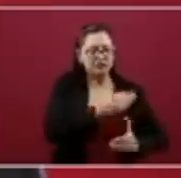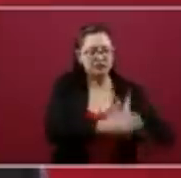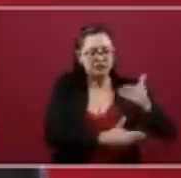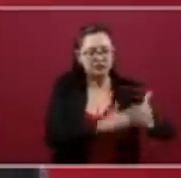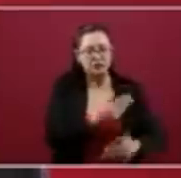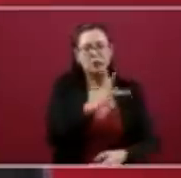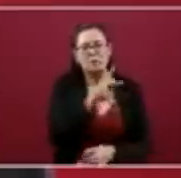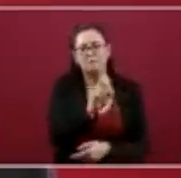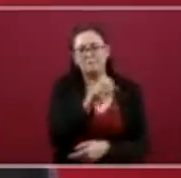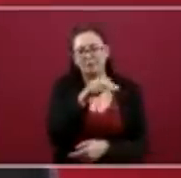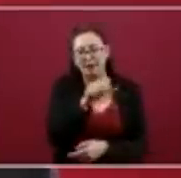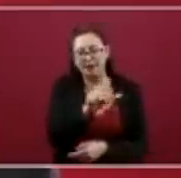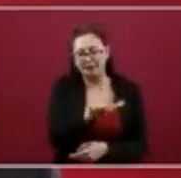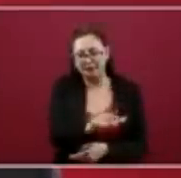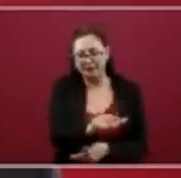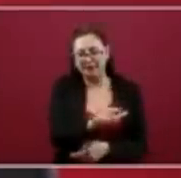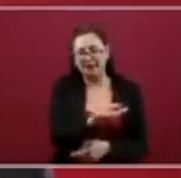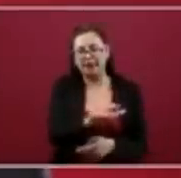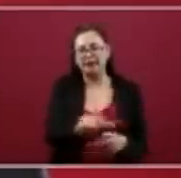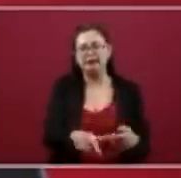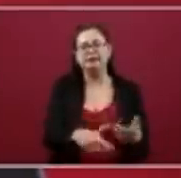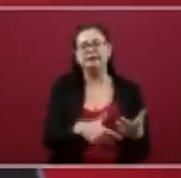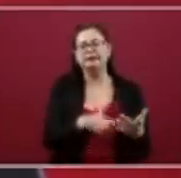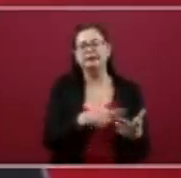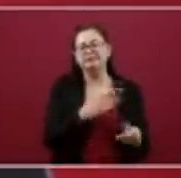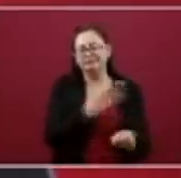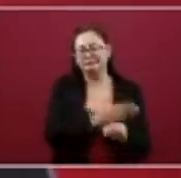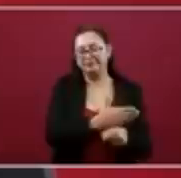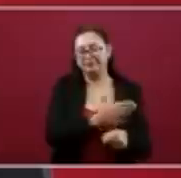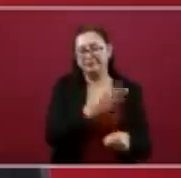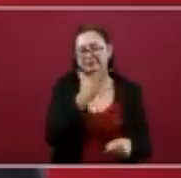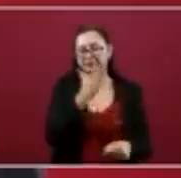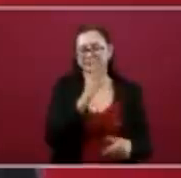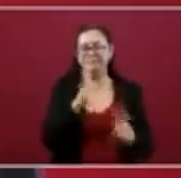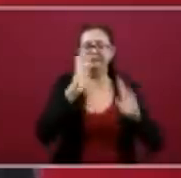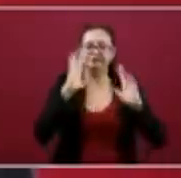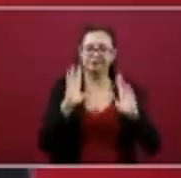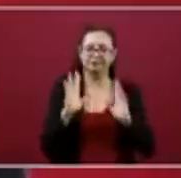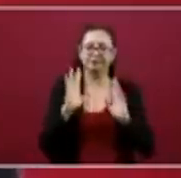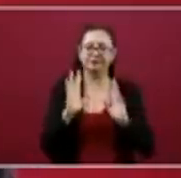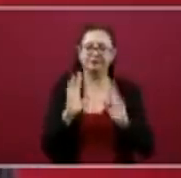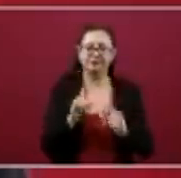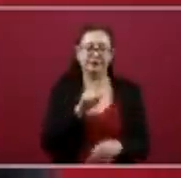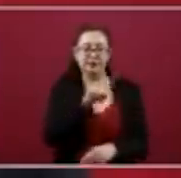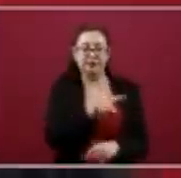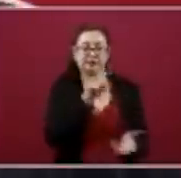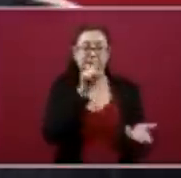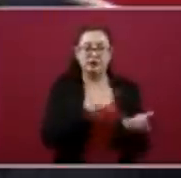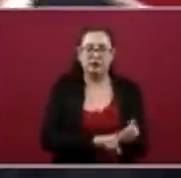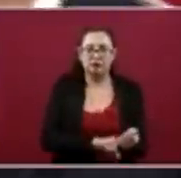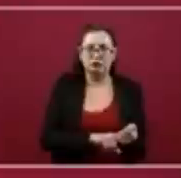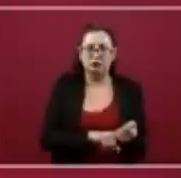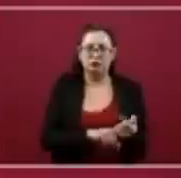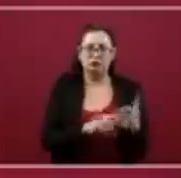penales, en donde se impida